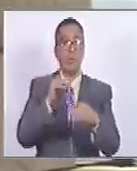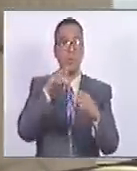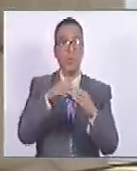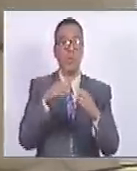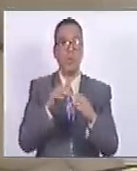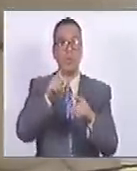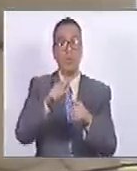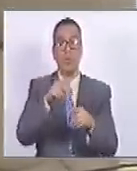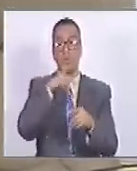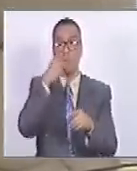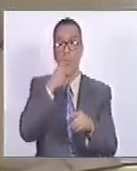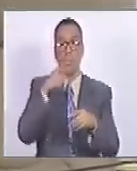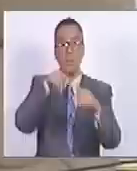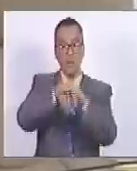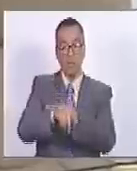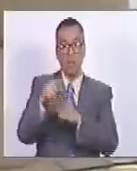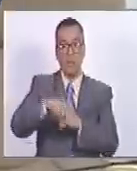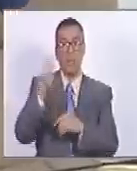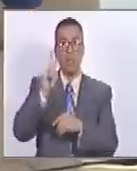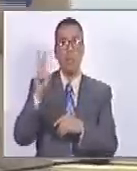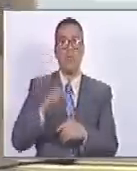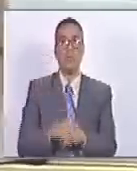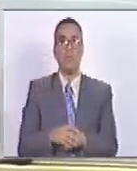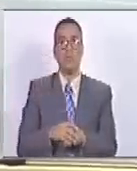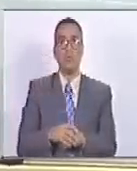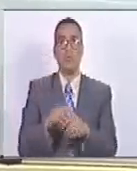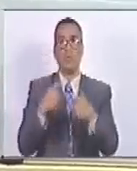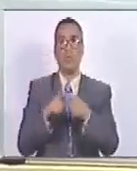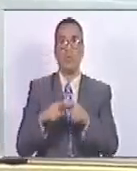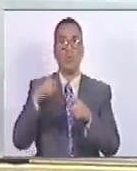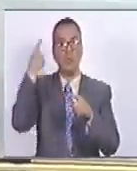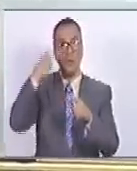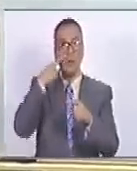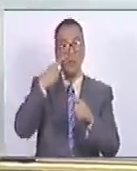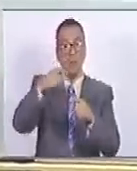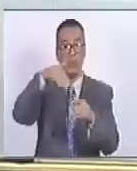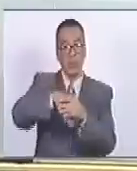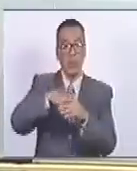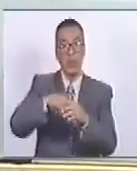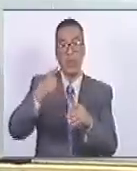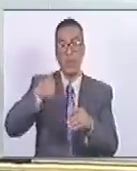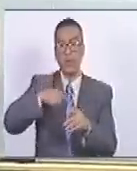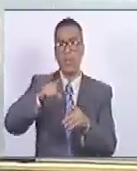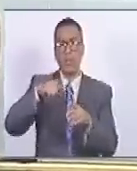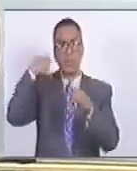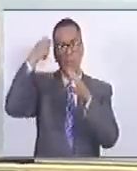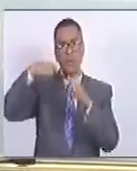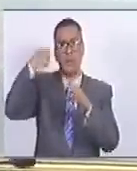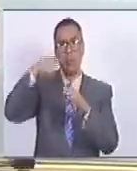asuntos políticos internos de Venezuela. Eso es cualquier misión de observación electoral. Sí, yo tengo el video